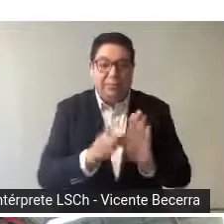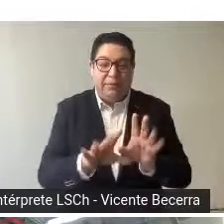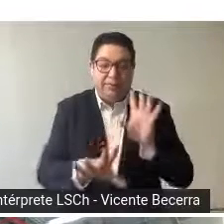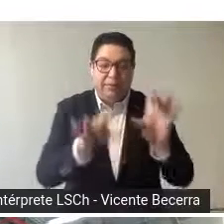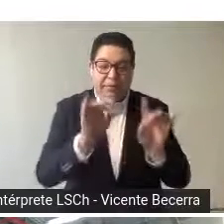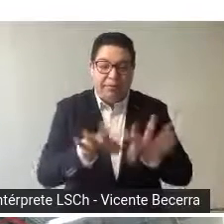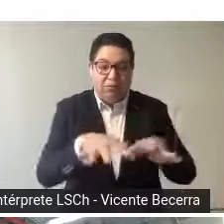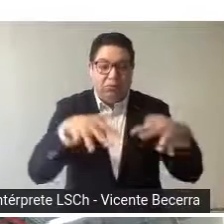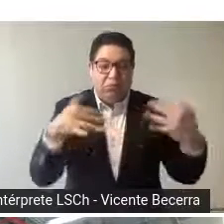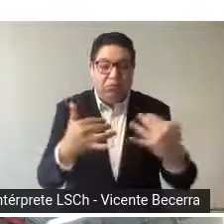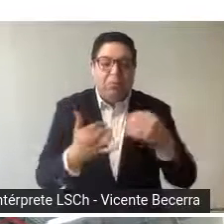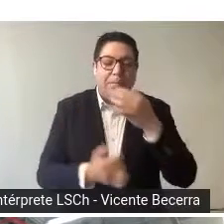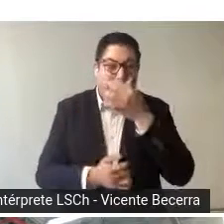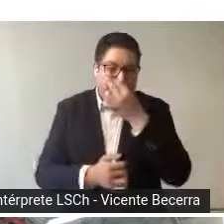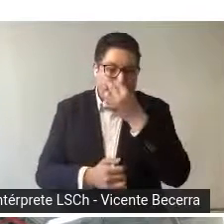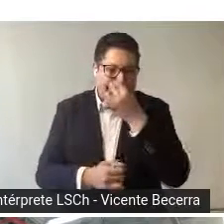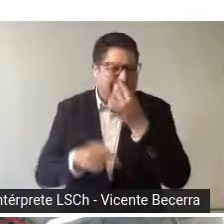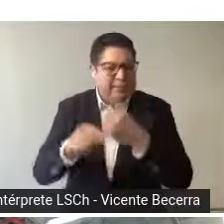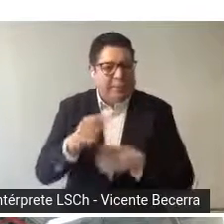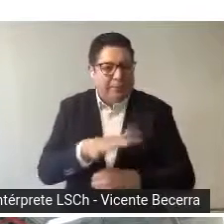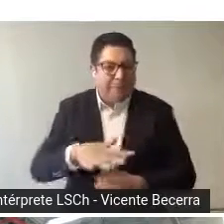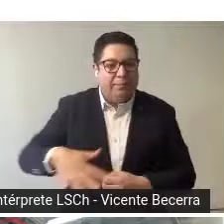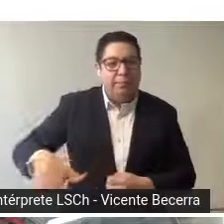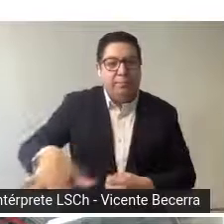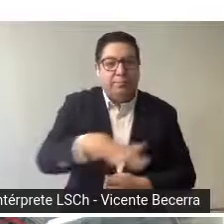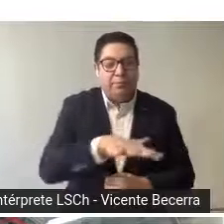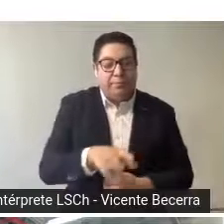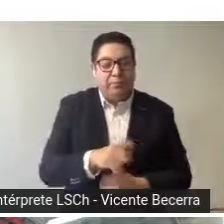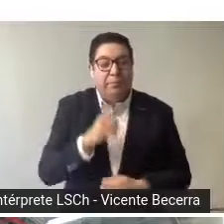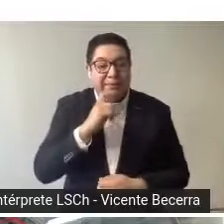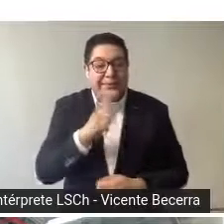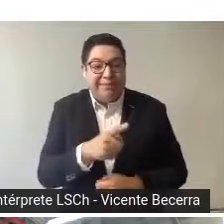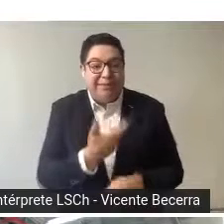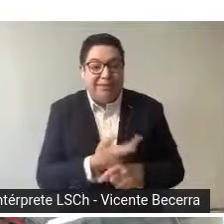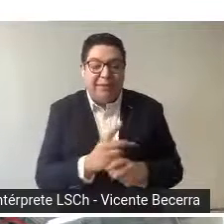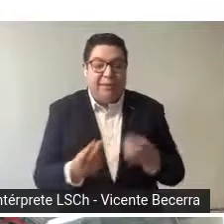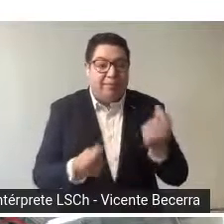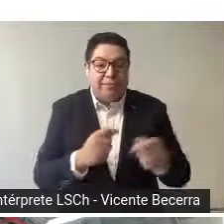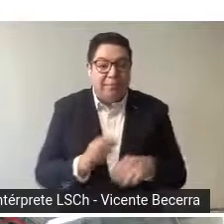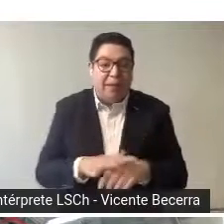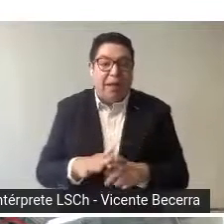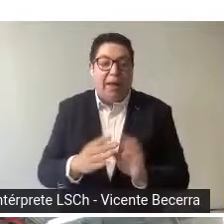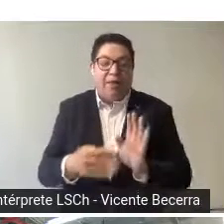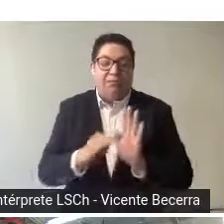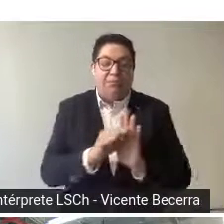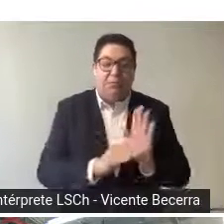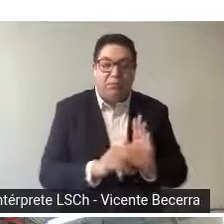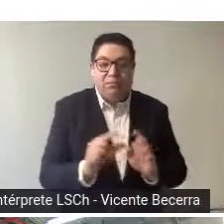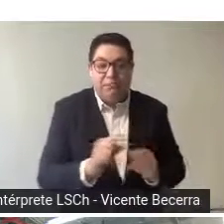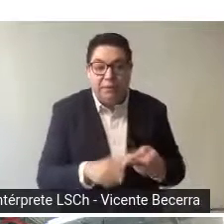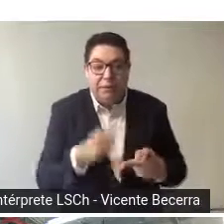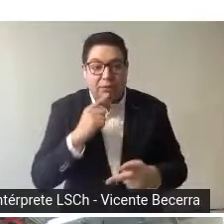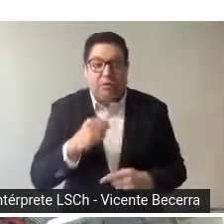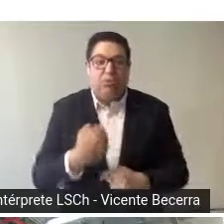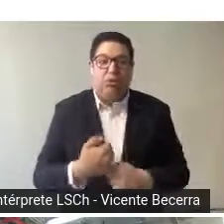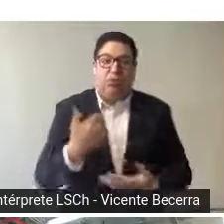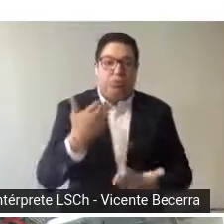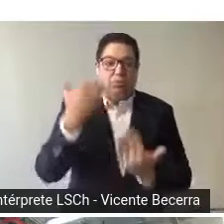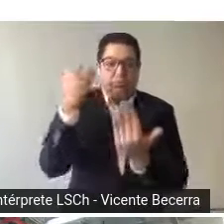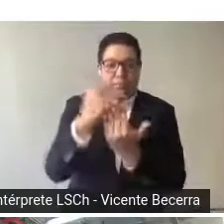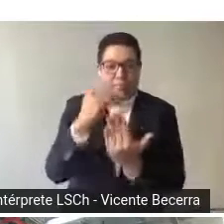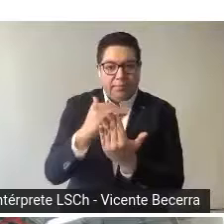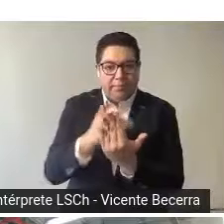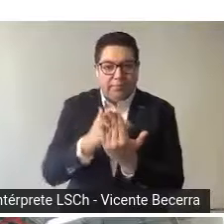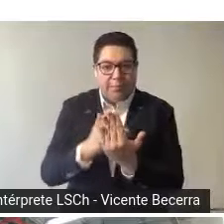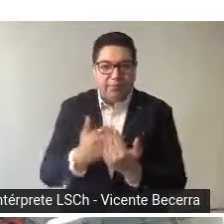electos. En consecuencia, nada pudo improvisarse. Yo llevaba mi libreto hecho, que